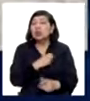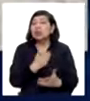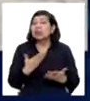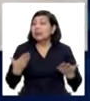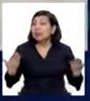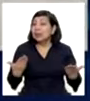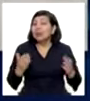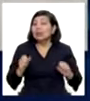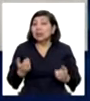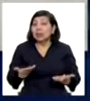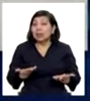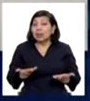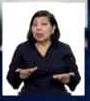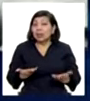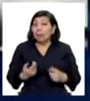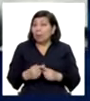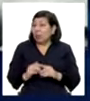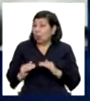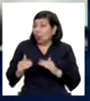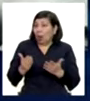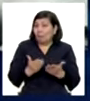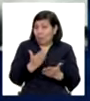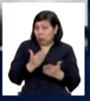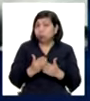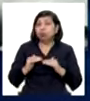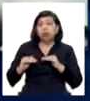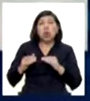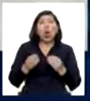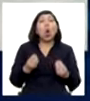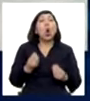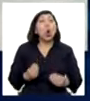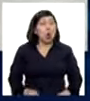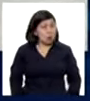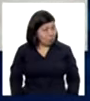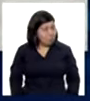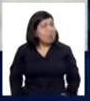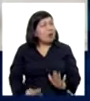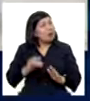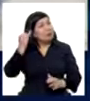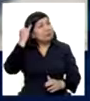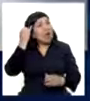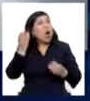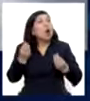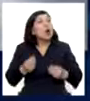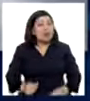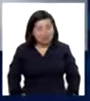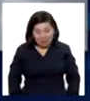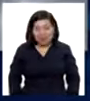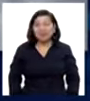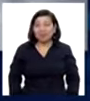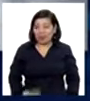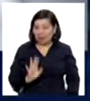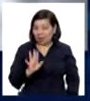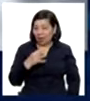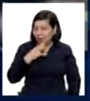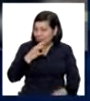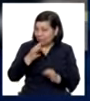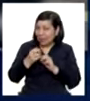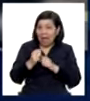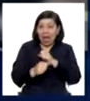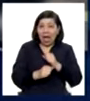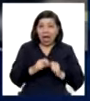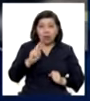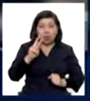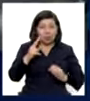que, vamos a decirlo, es transversal, una problemática transversal. ¿Cómo así, no? Surge esta iniciativa. Sí, efectivamente. Mira, te comento, en el